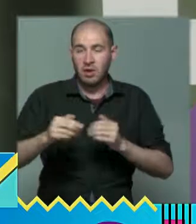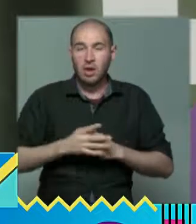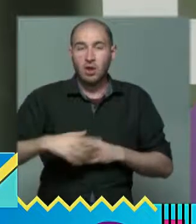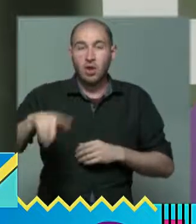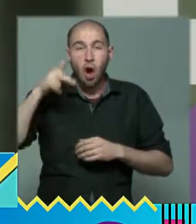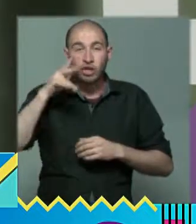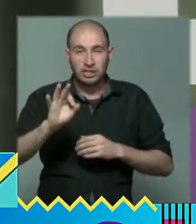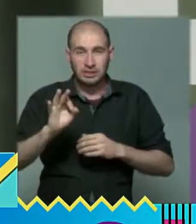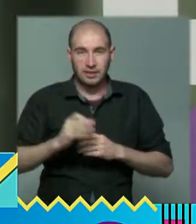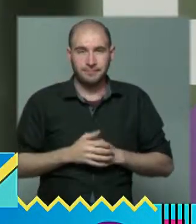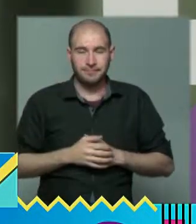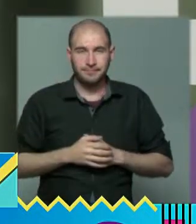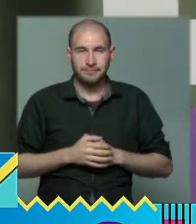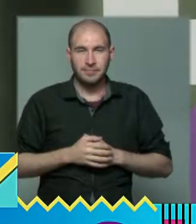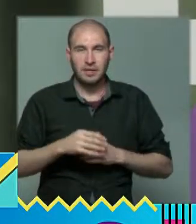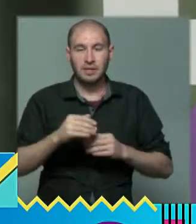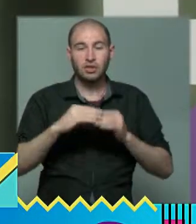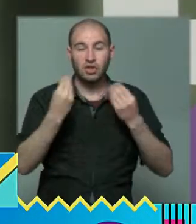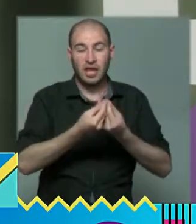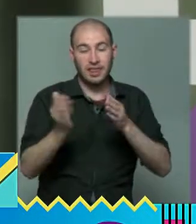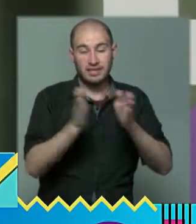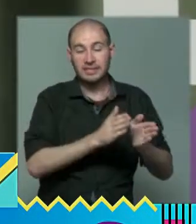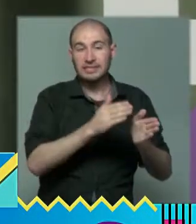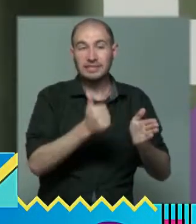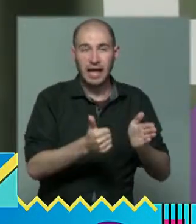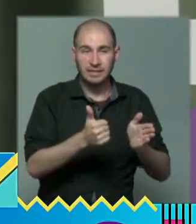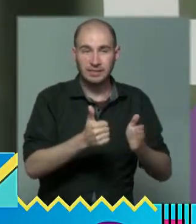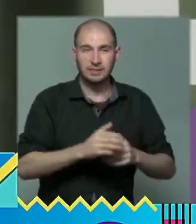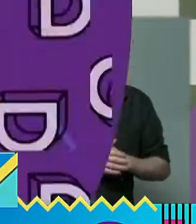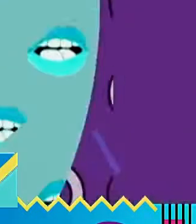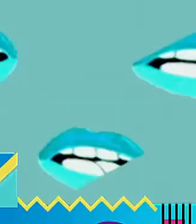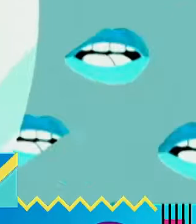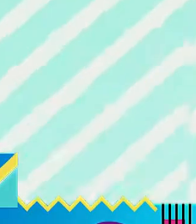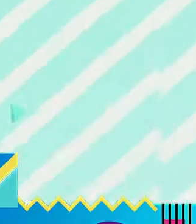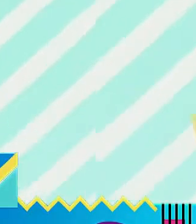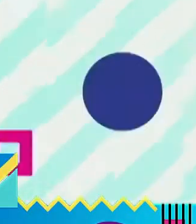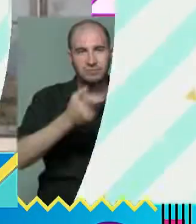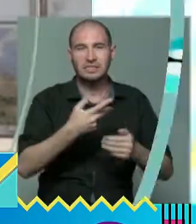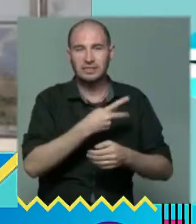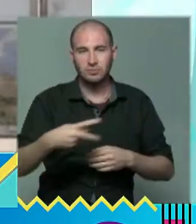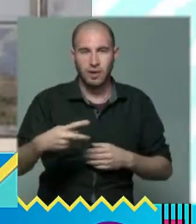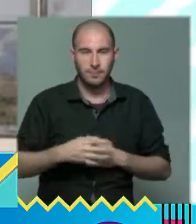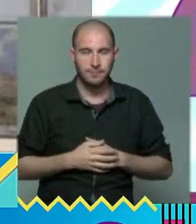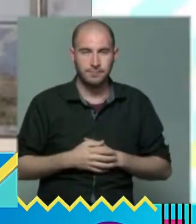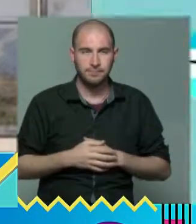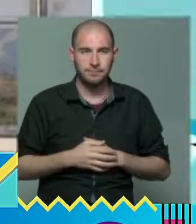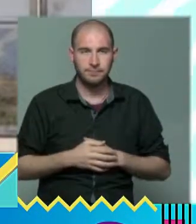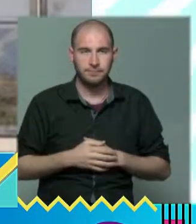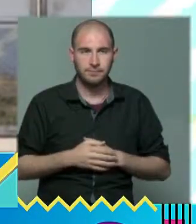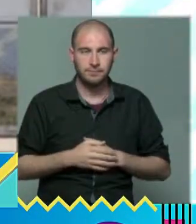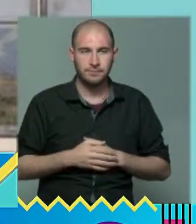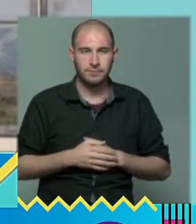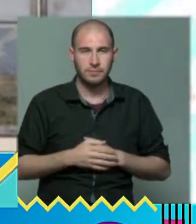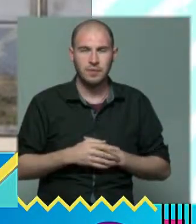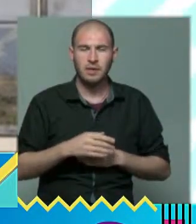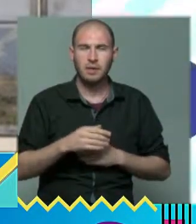de 80 tenemos 6 que están por delitos sexuales. ¿Sí? Quería